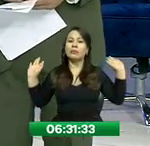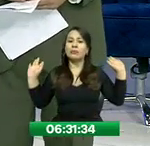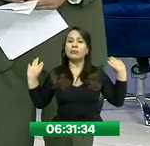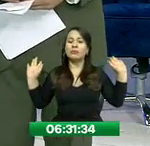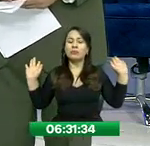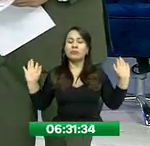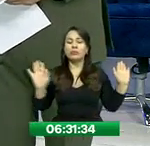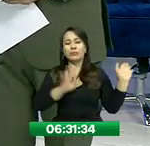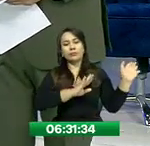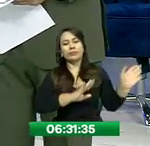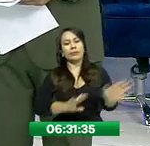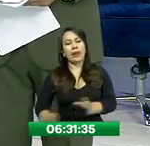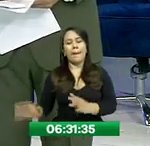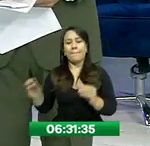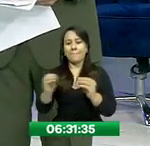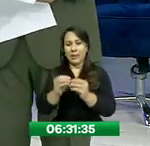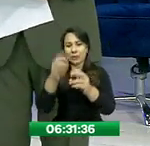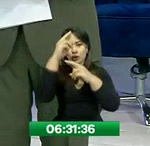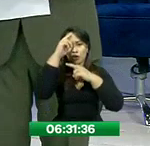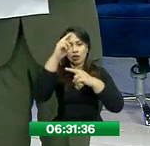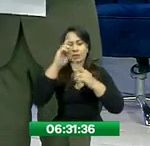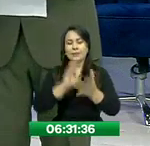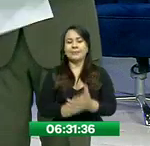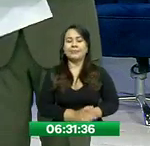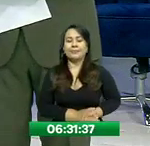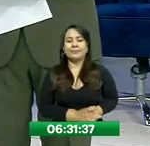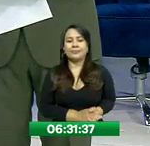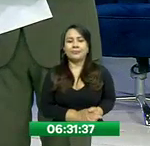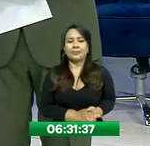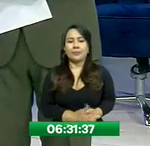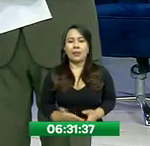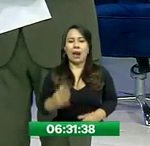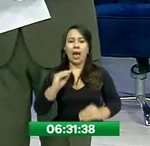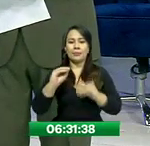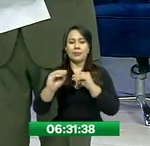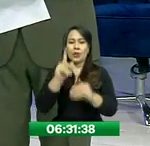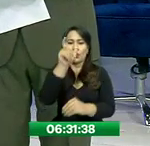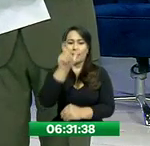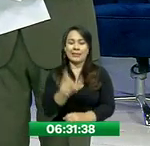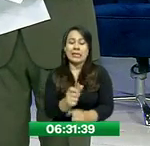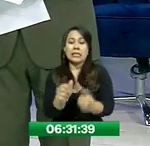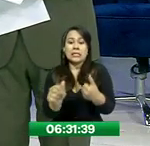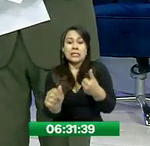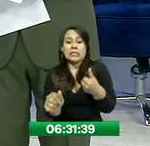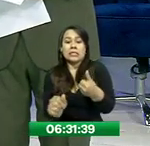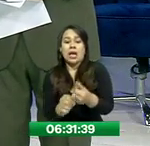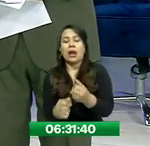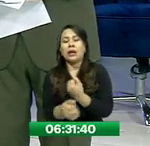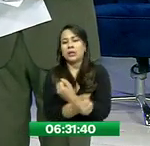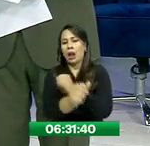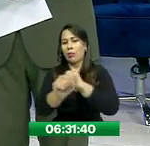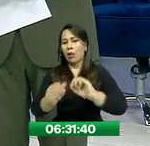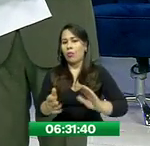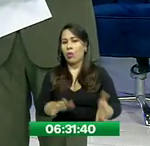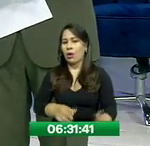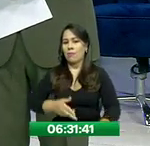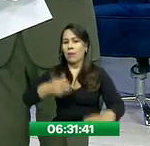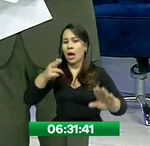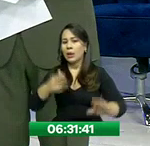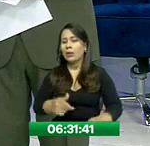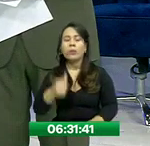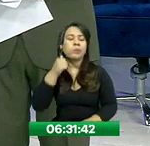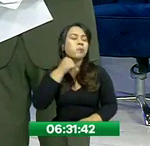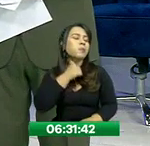supuesto. Muy tenemos bien. Más información. Claro que sí, vamos a informarles que un ciudadano se salvó de ser asesinado, esto en